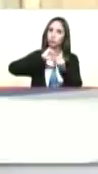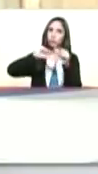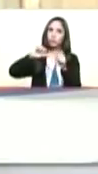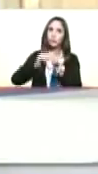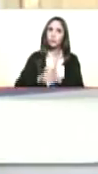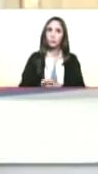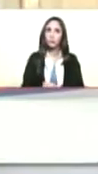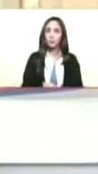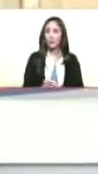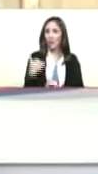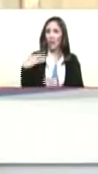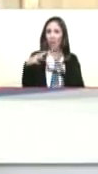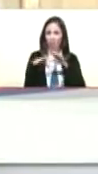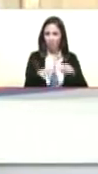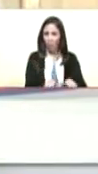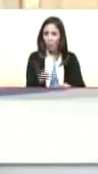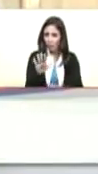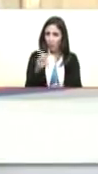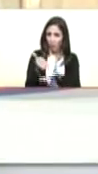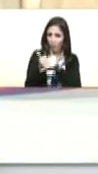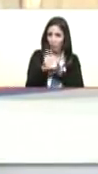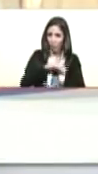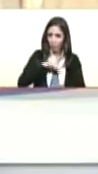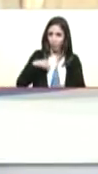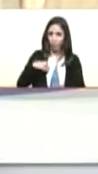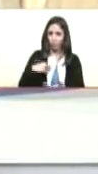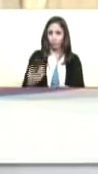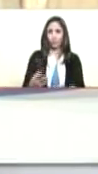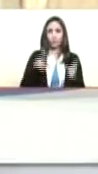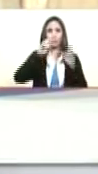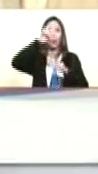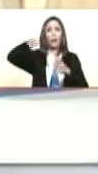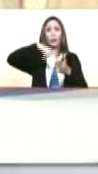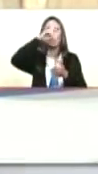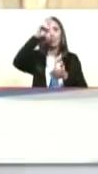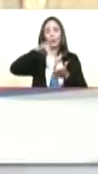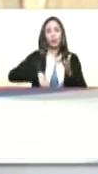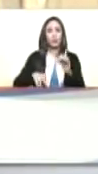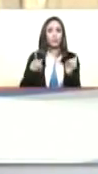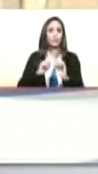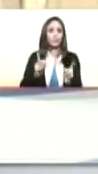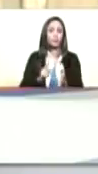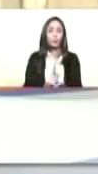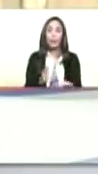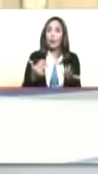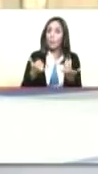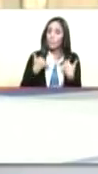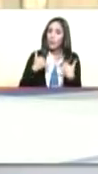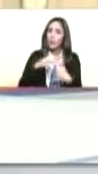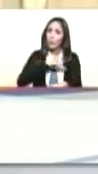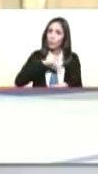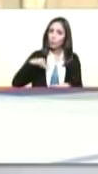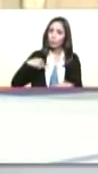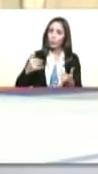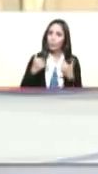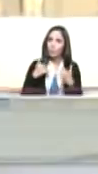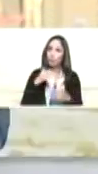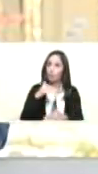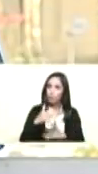a venir la oligarquía a salvar al pueblo? Jamás. Solo el pueblo, mira, allí en sus